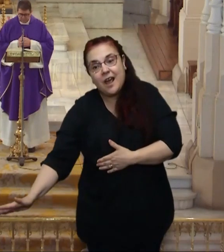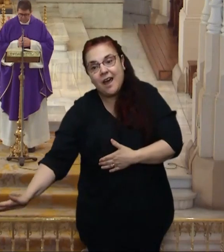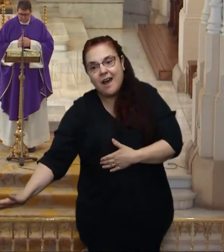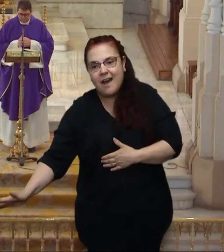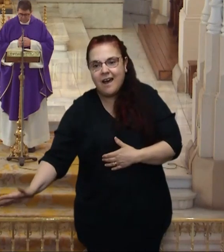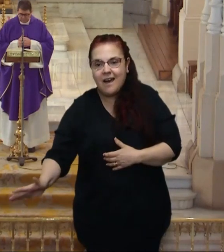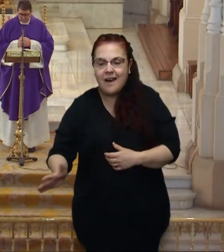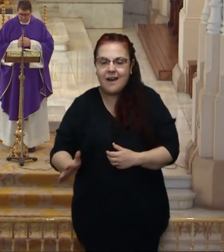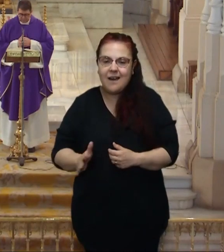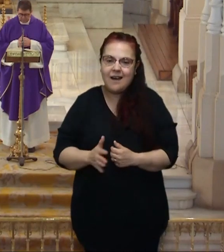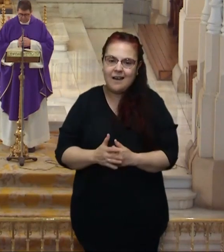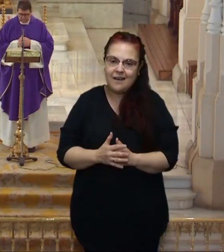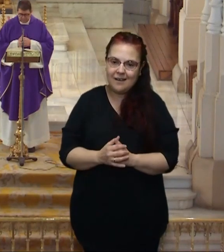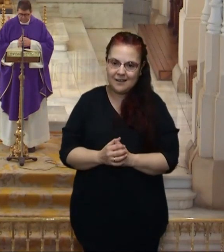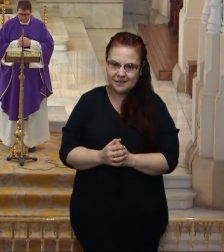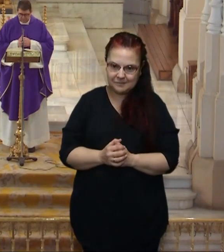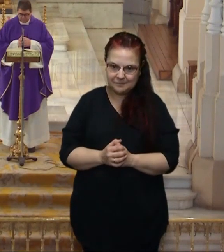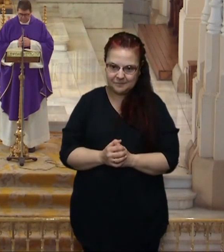eterna.